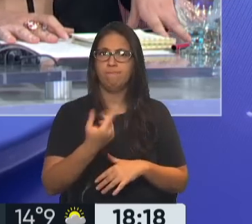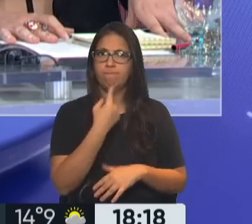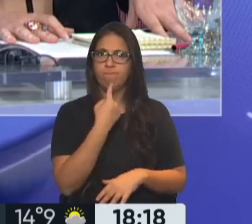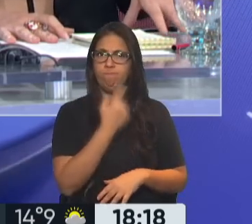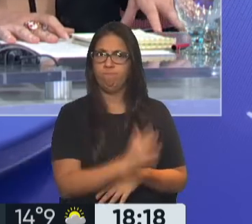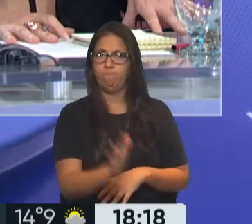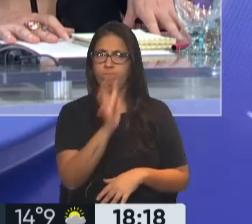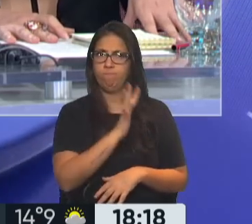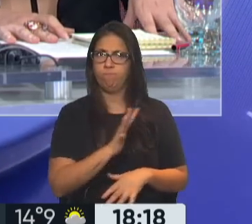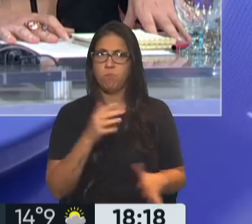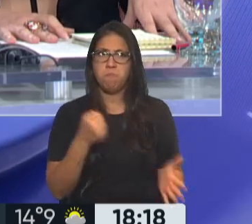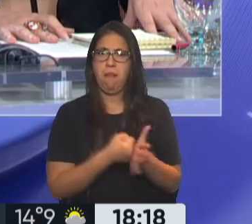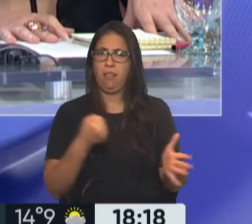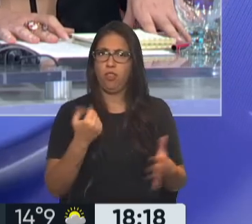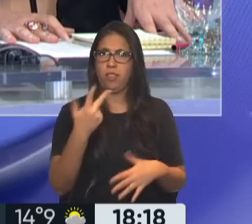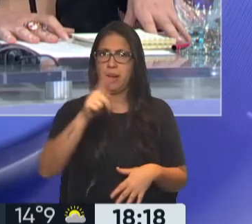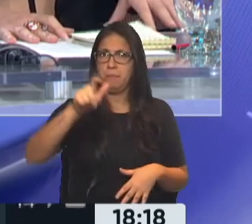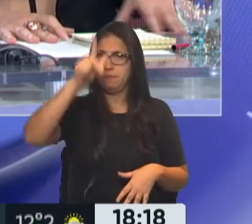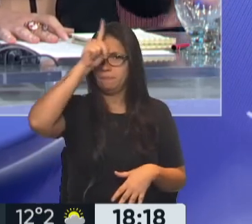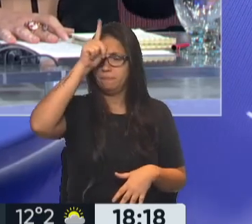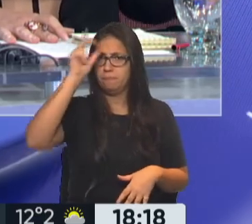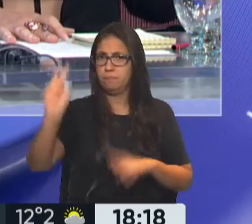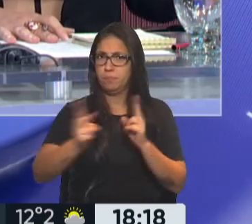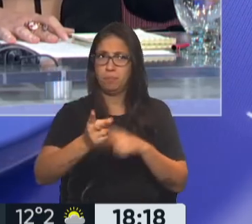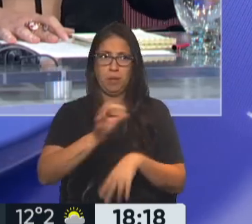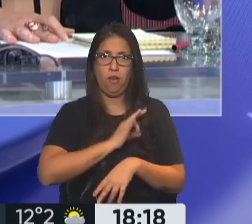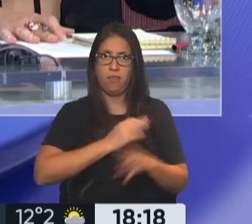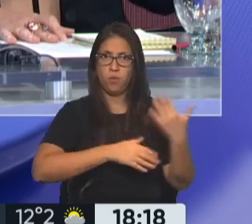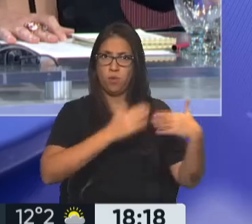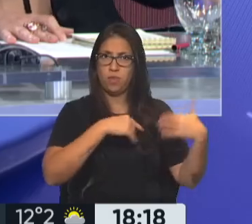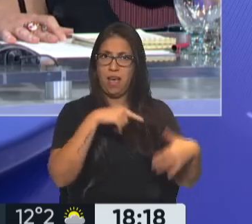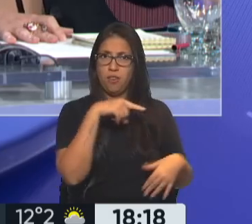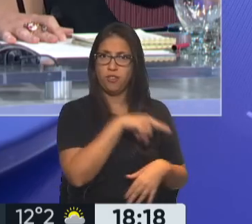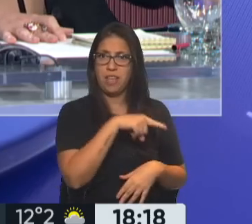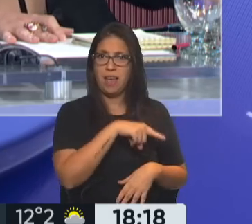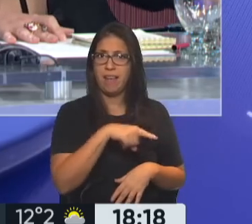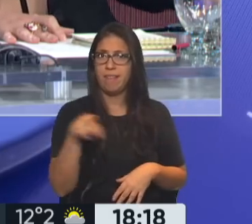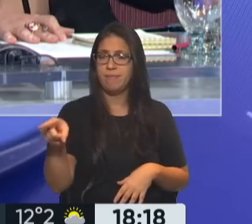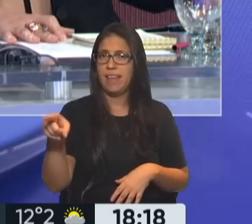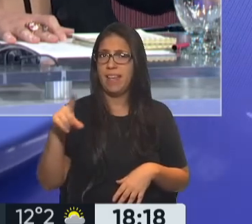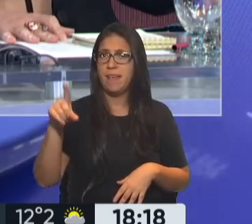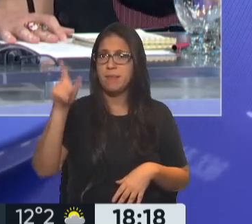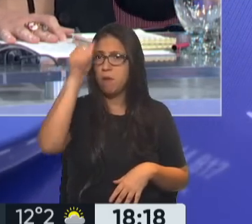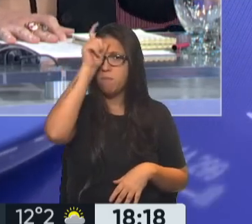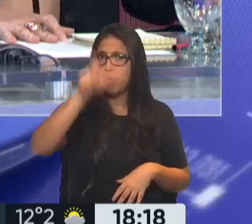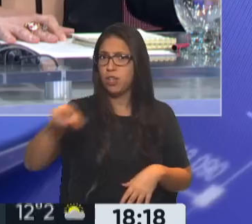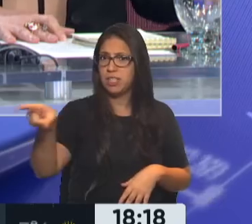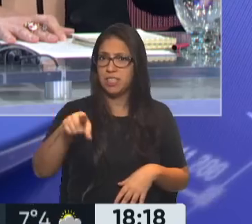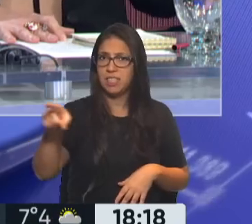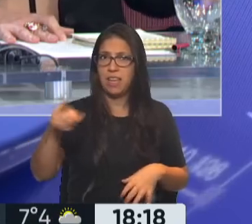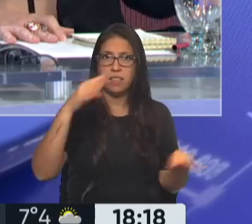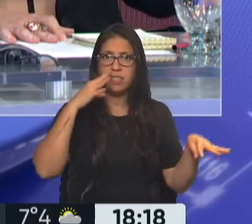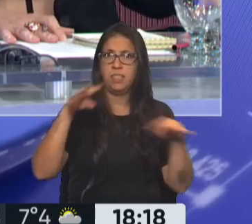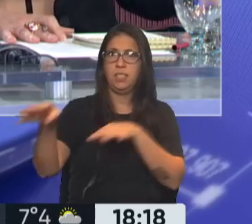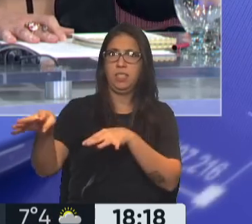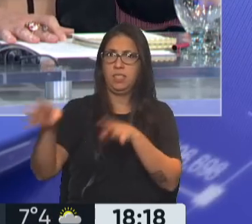lo vio muy conmocionado por el asesinato de Carabineros, pero recordemos que hasta hace un par de años, justamente Carabineros era quien había quedado en el foco,